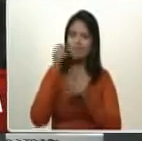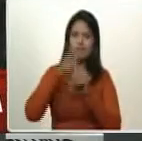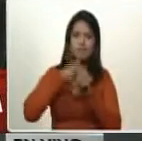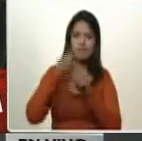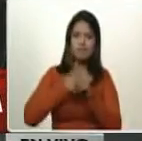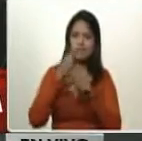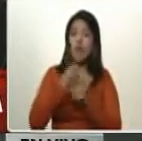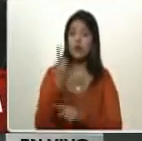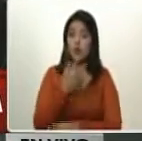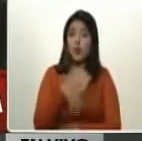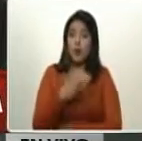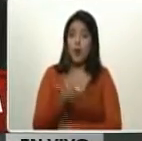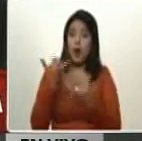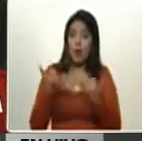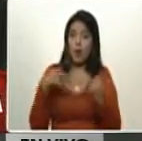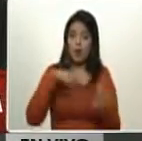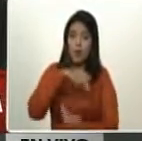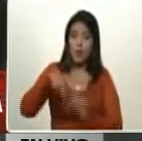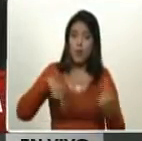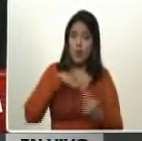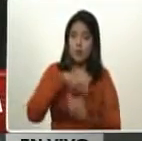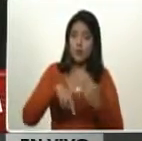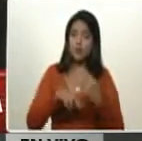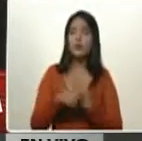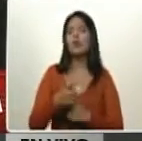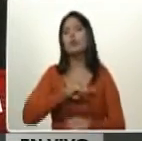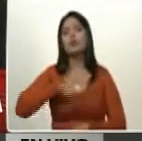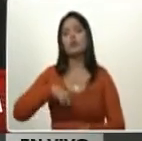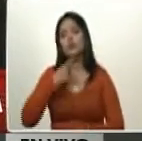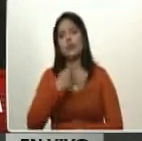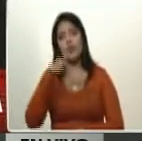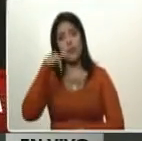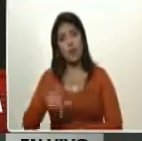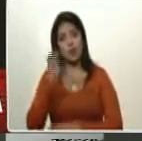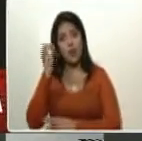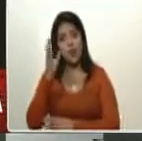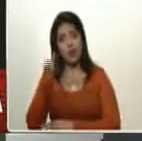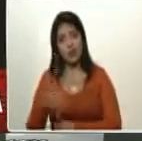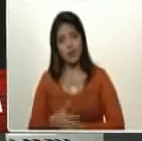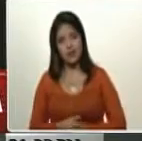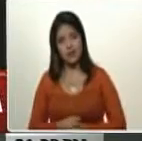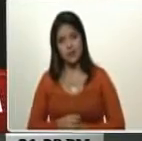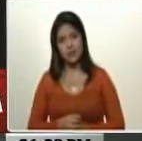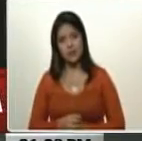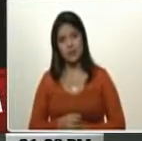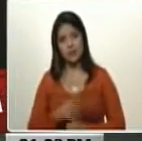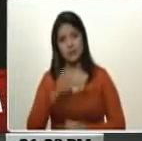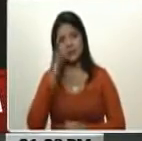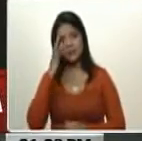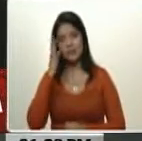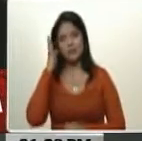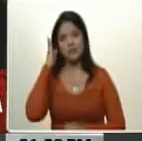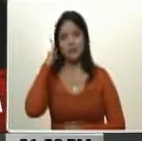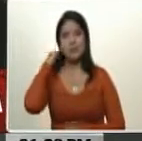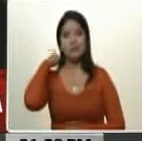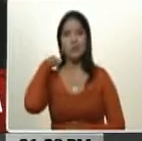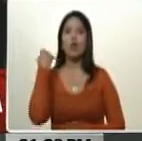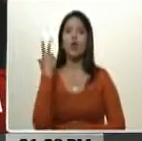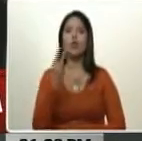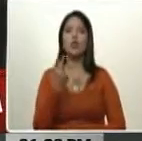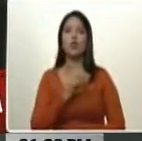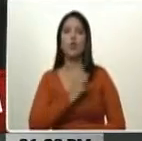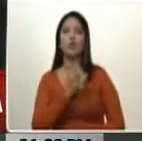solo podría ocurrir en una revolución, por eso decíamos que este Congreso, no siendo un panfleto, no siendo un